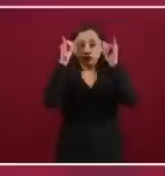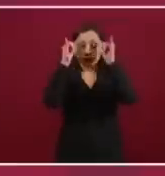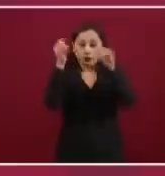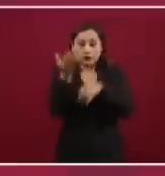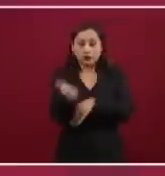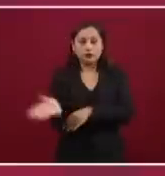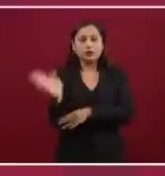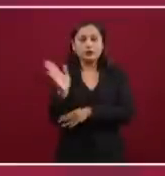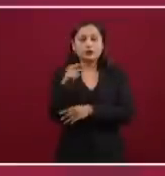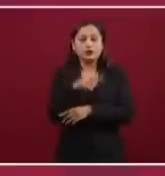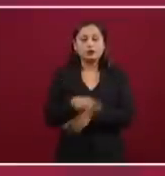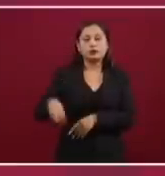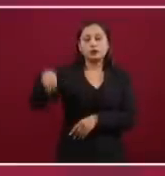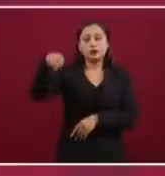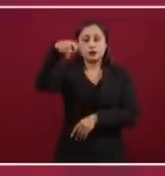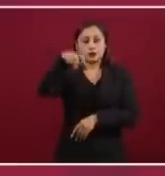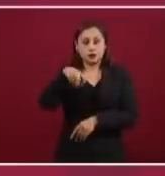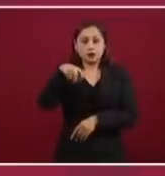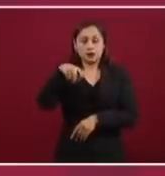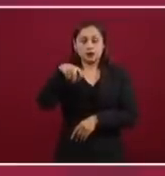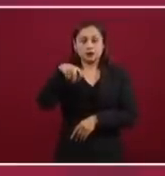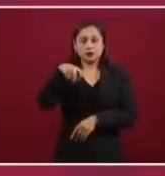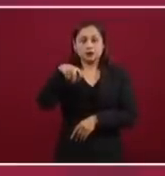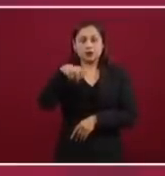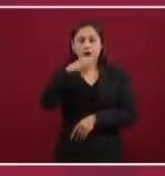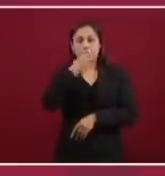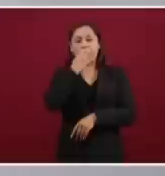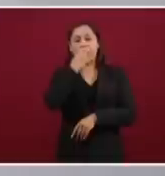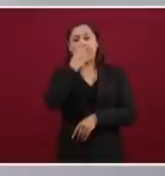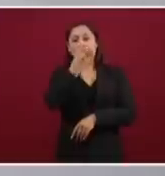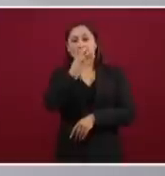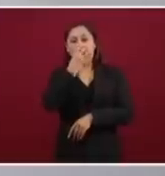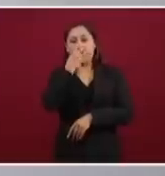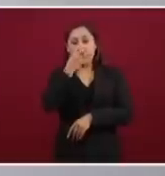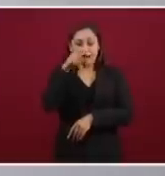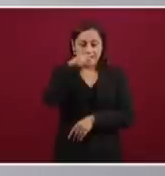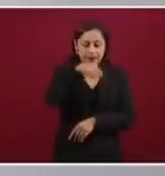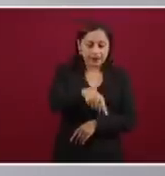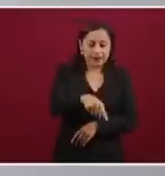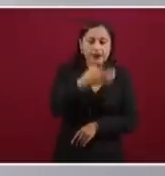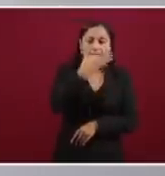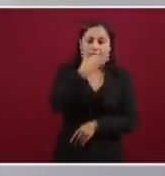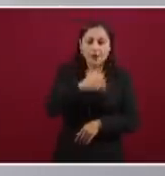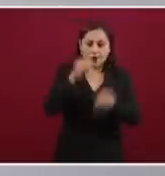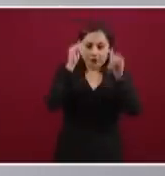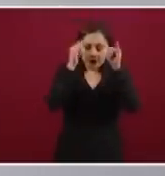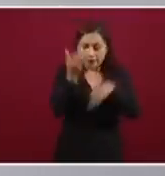tribuna y le empieza a gritar al torero, ¿no?, acércate,